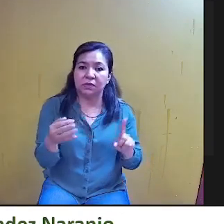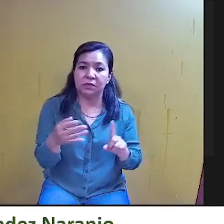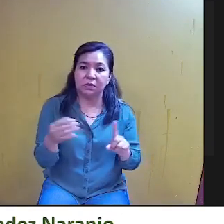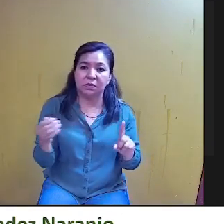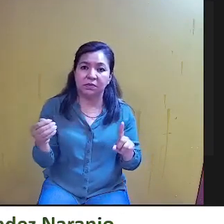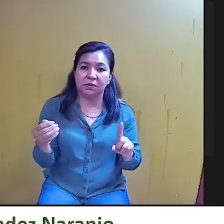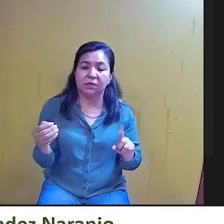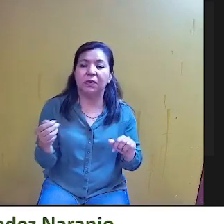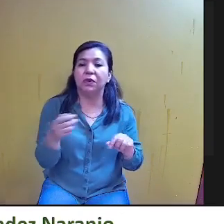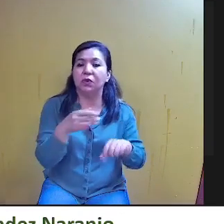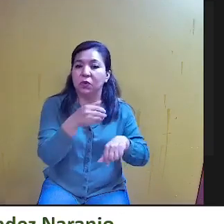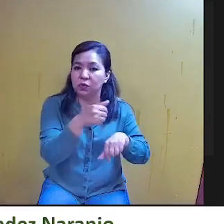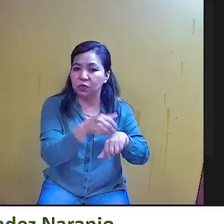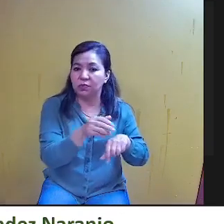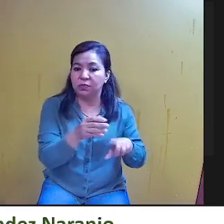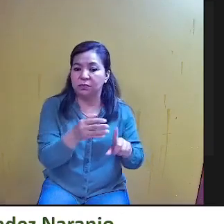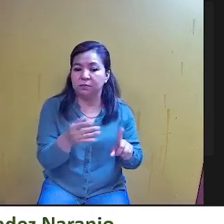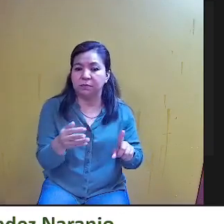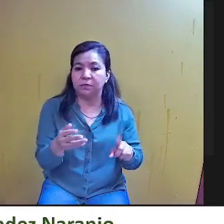21, diagonal 2023.